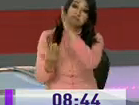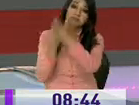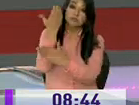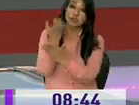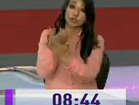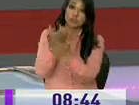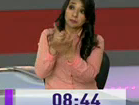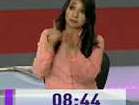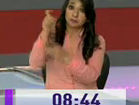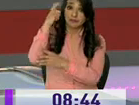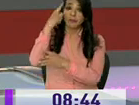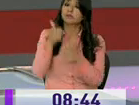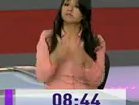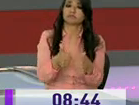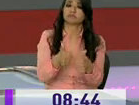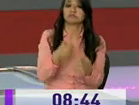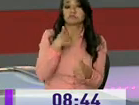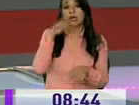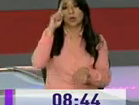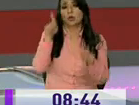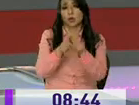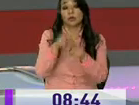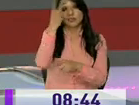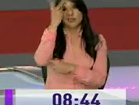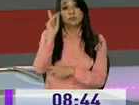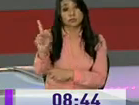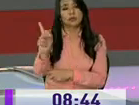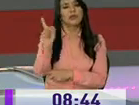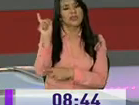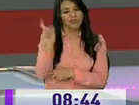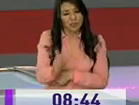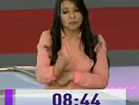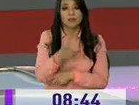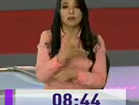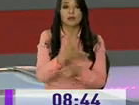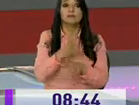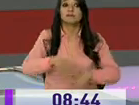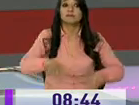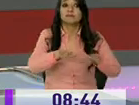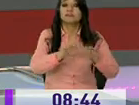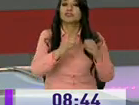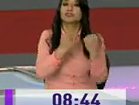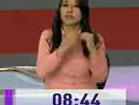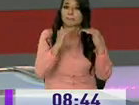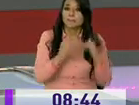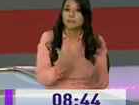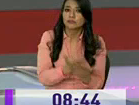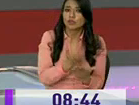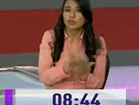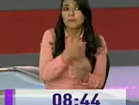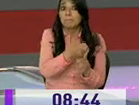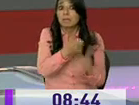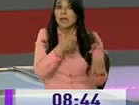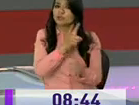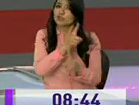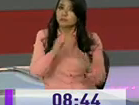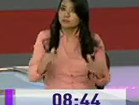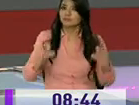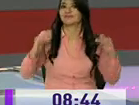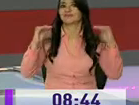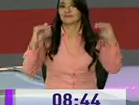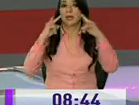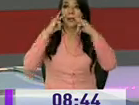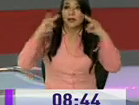por el gobierno nacional. Sostienen que es una decisión que no golpea a la clase social que menos tiene y por el contrario obligaría a las